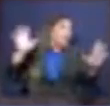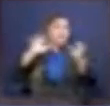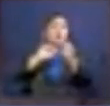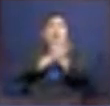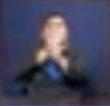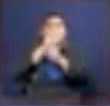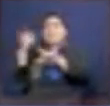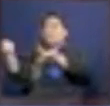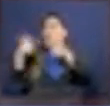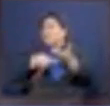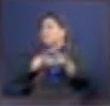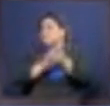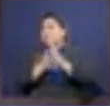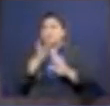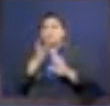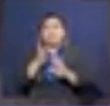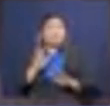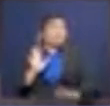pero no es así.